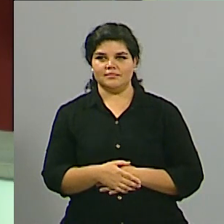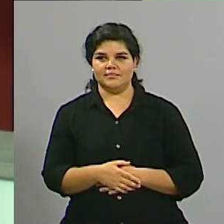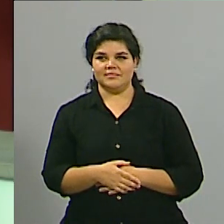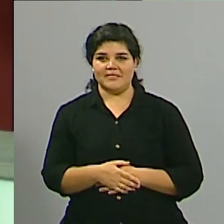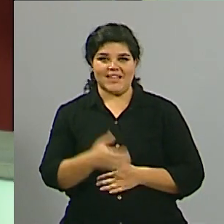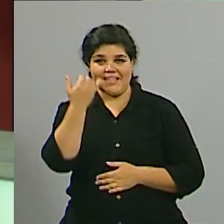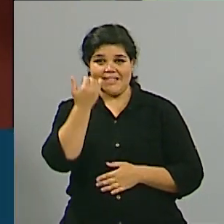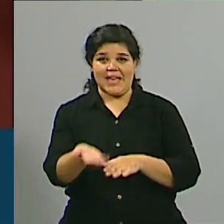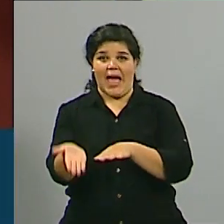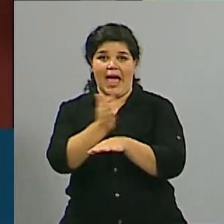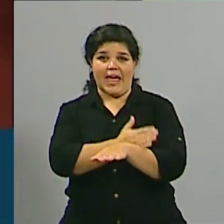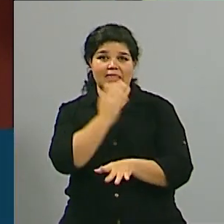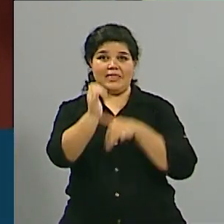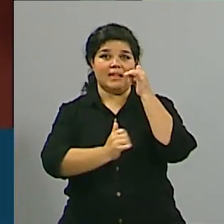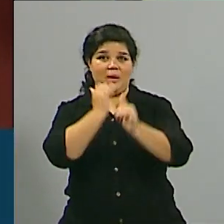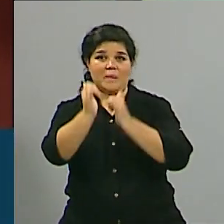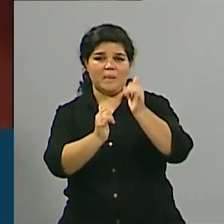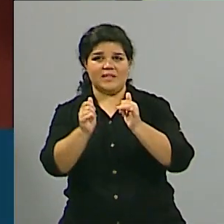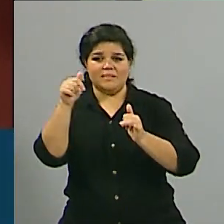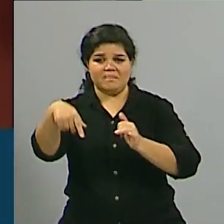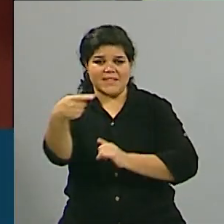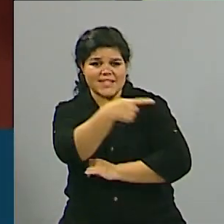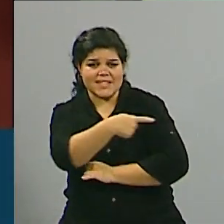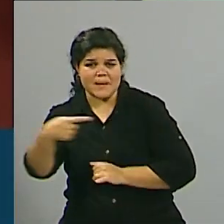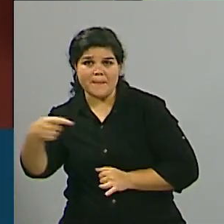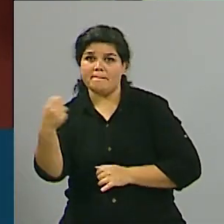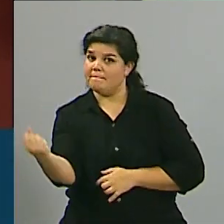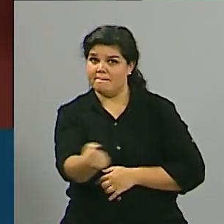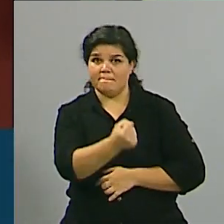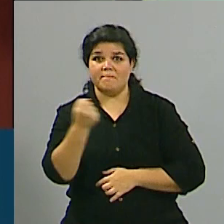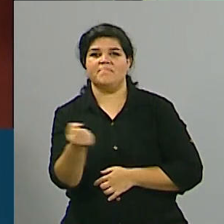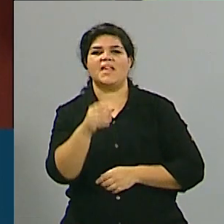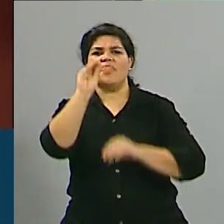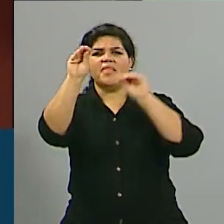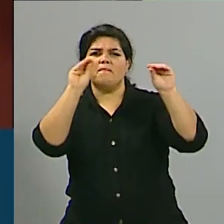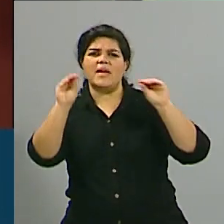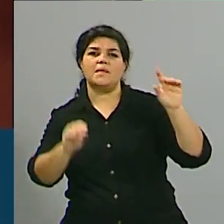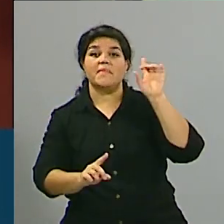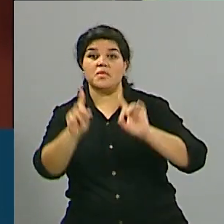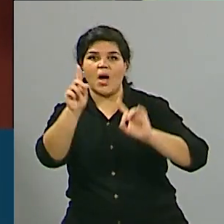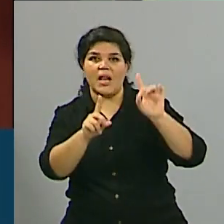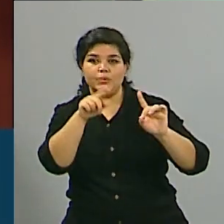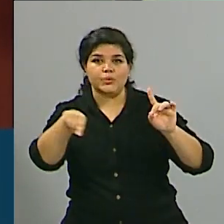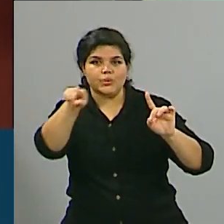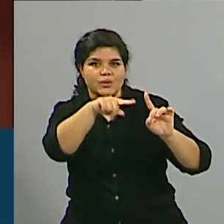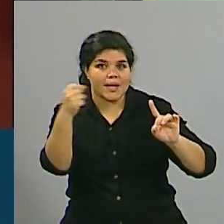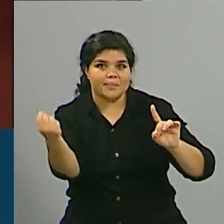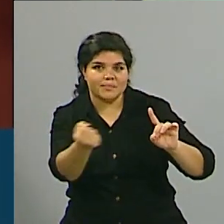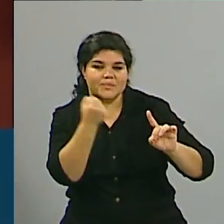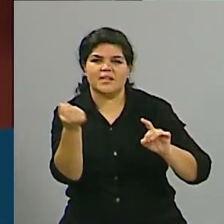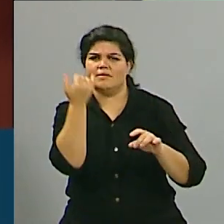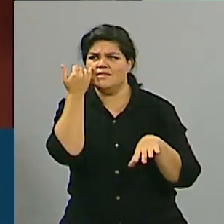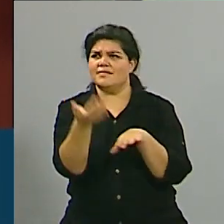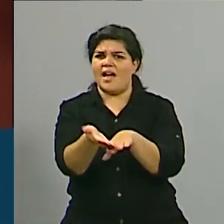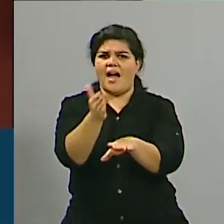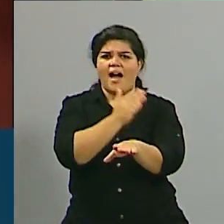Lo decíamos en el inicio del programa, es una semana sumamente importante para algunos departamentos en la provincia de Mendoza. Hemos hablado en más de una